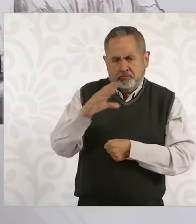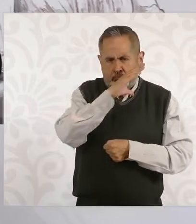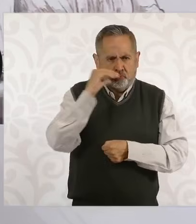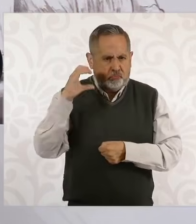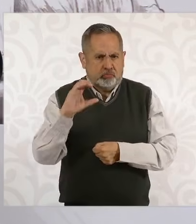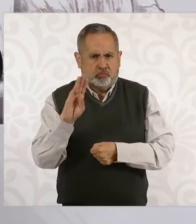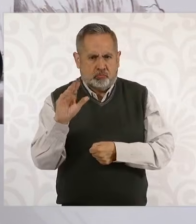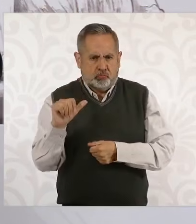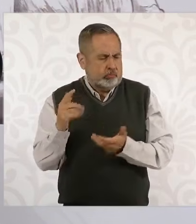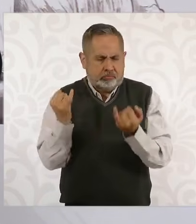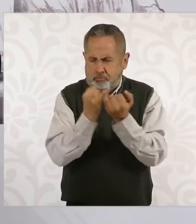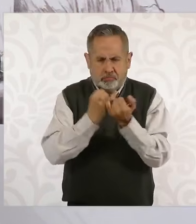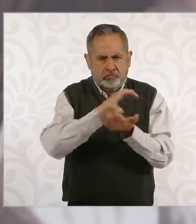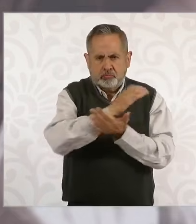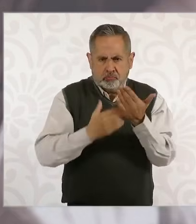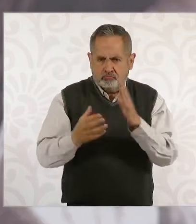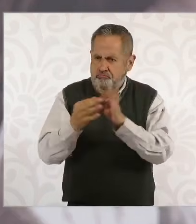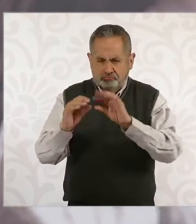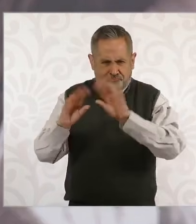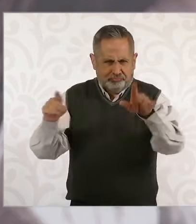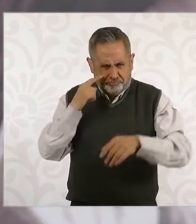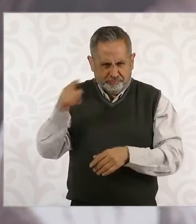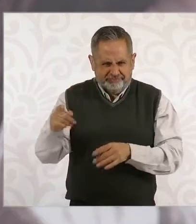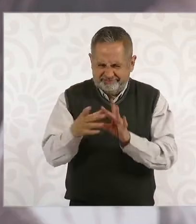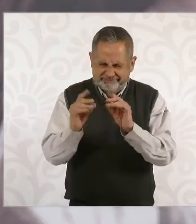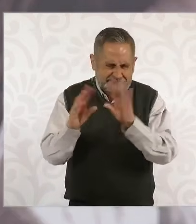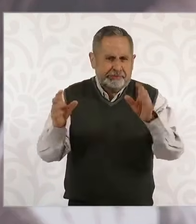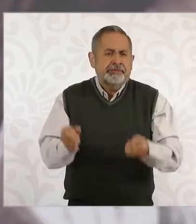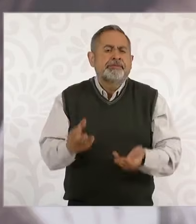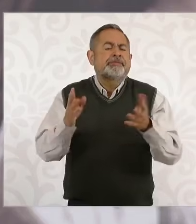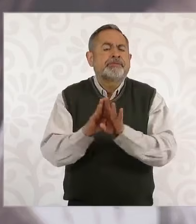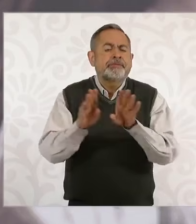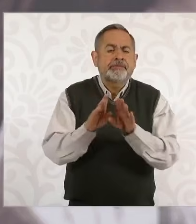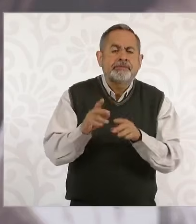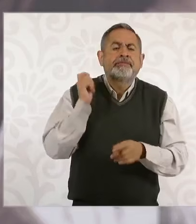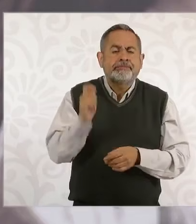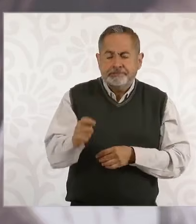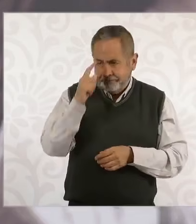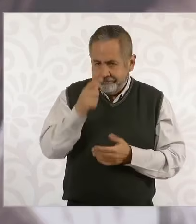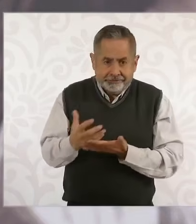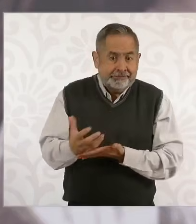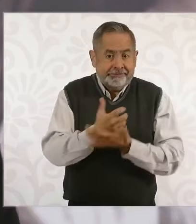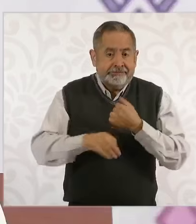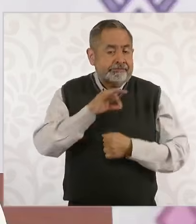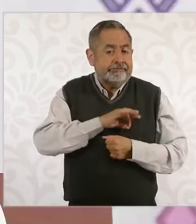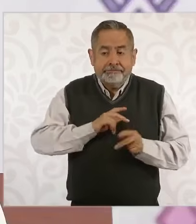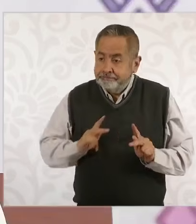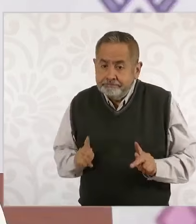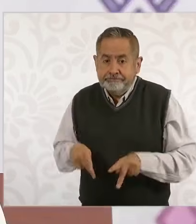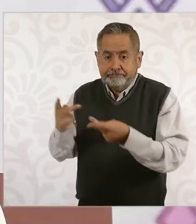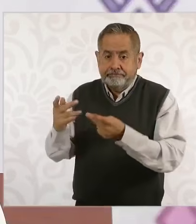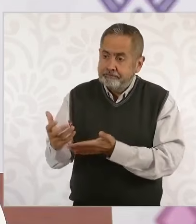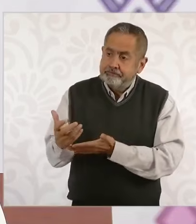como cualquier país. Déjenme darles el dato de cuánto es lo que representa para nosotros las ventas a